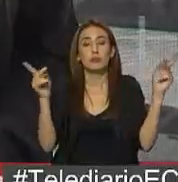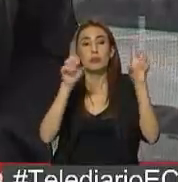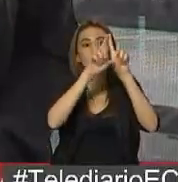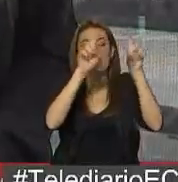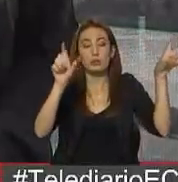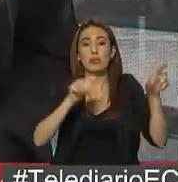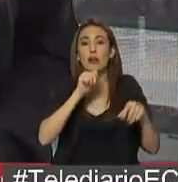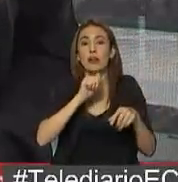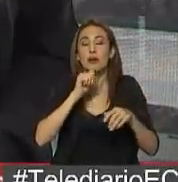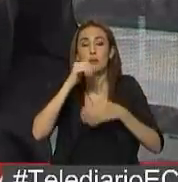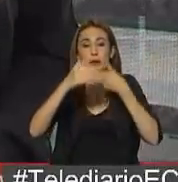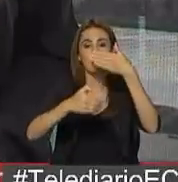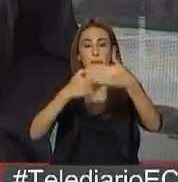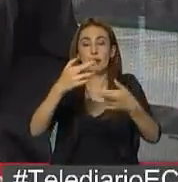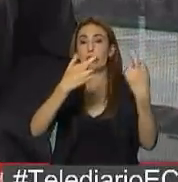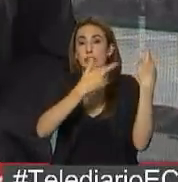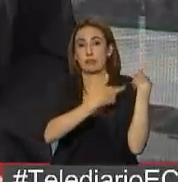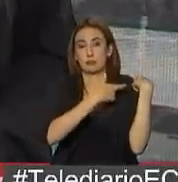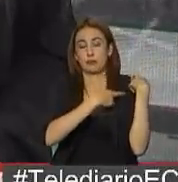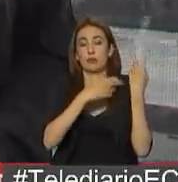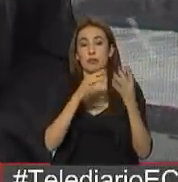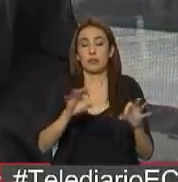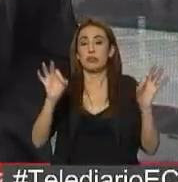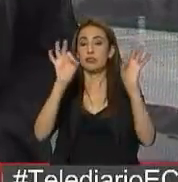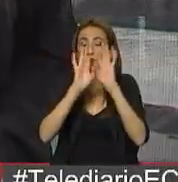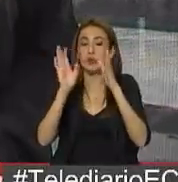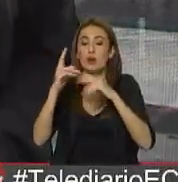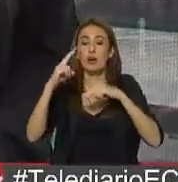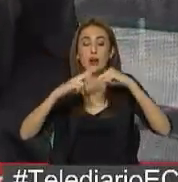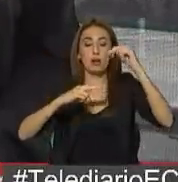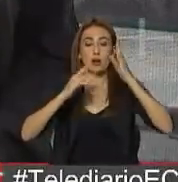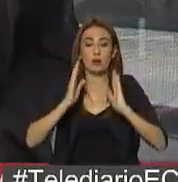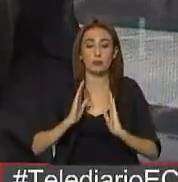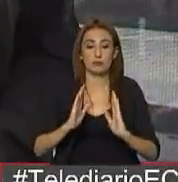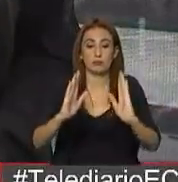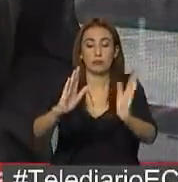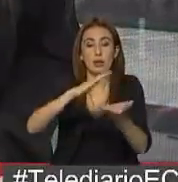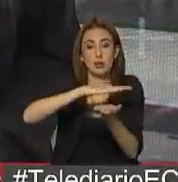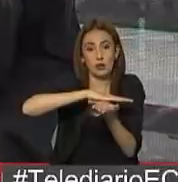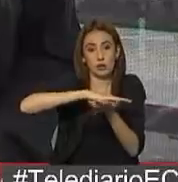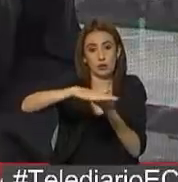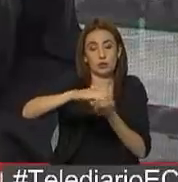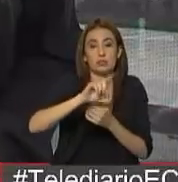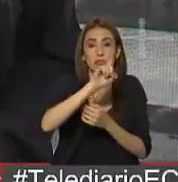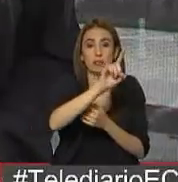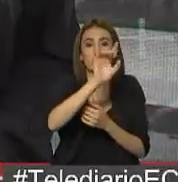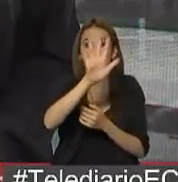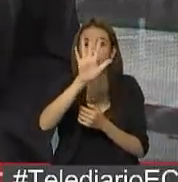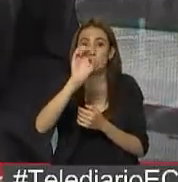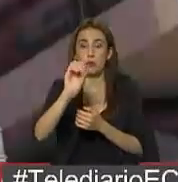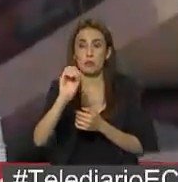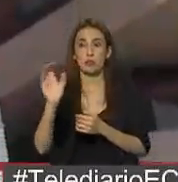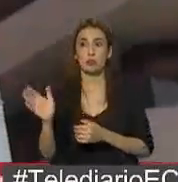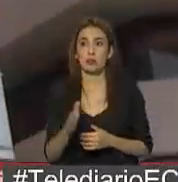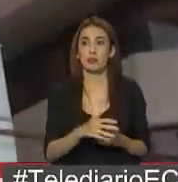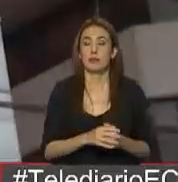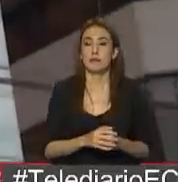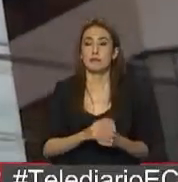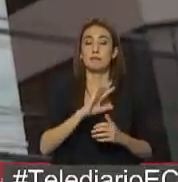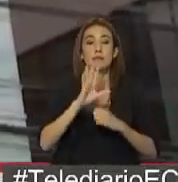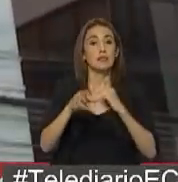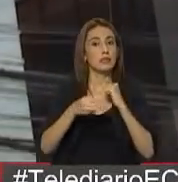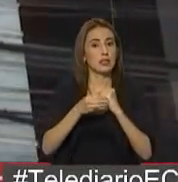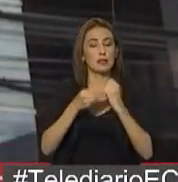un informe con responsabilidad penal por el contrato de repavimentación de 150 kilómetros de vías. Suman ya